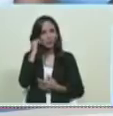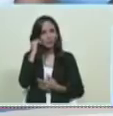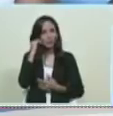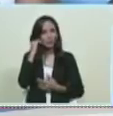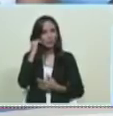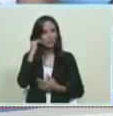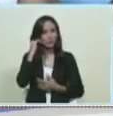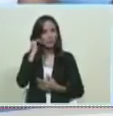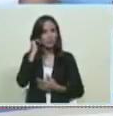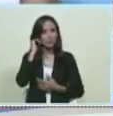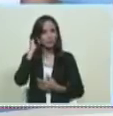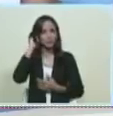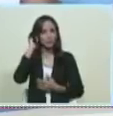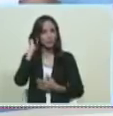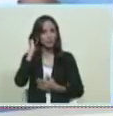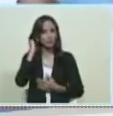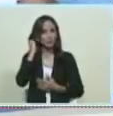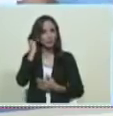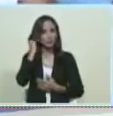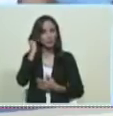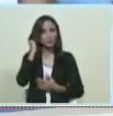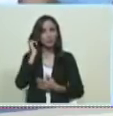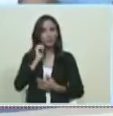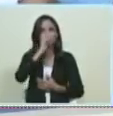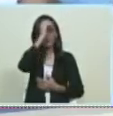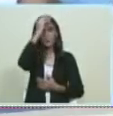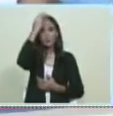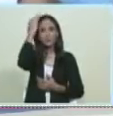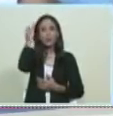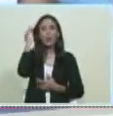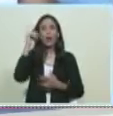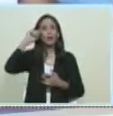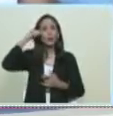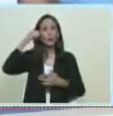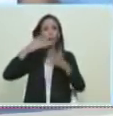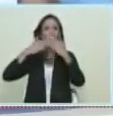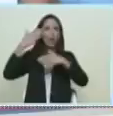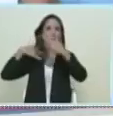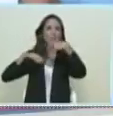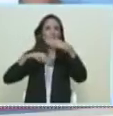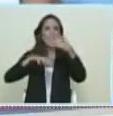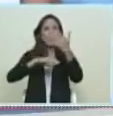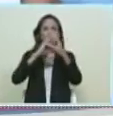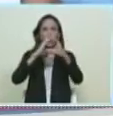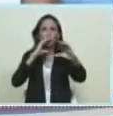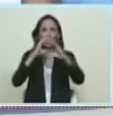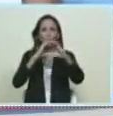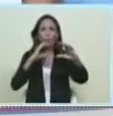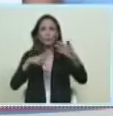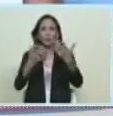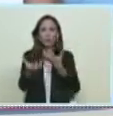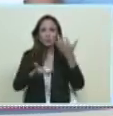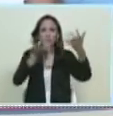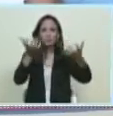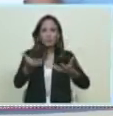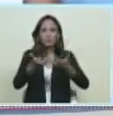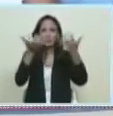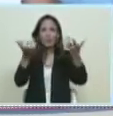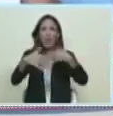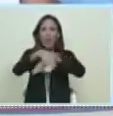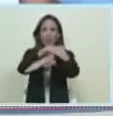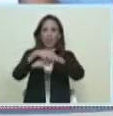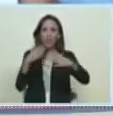¿Recuerdan las guarimbas? ¿Recuerdan cómo salían a quemar autobuses, a atacar hospitales, a